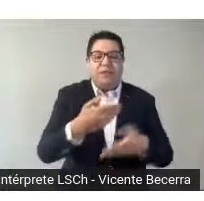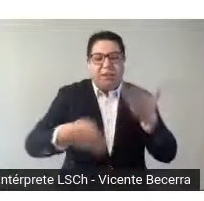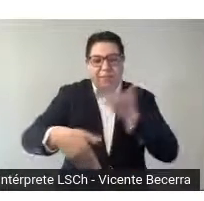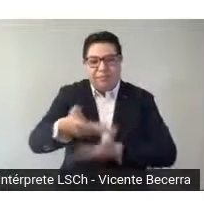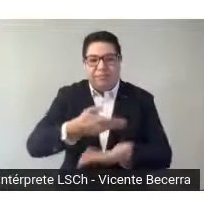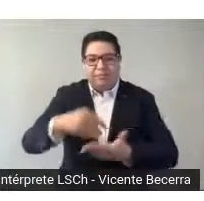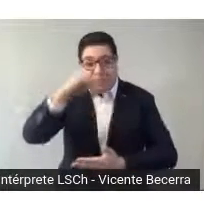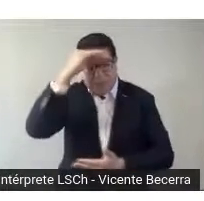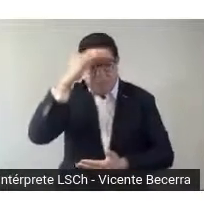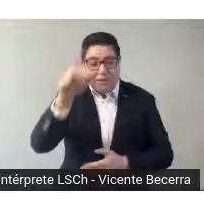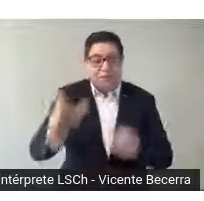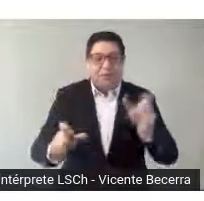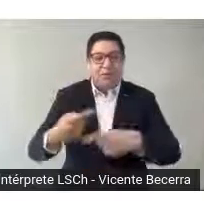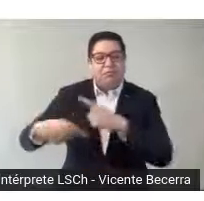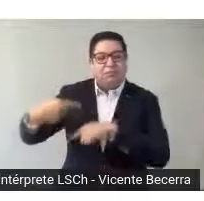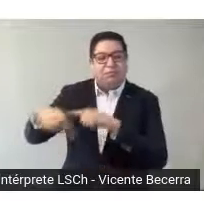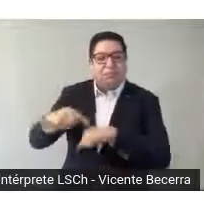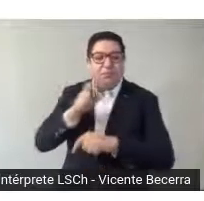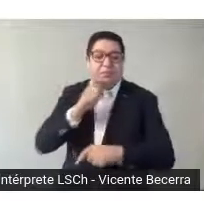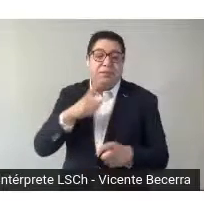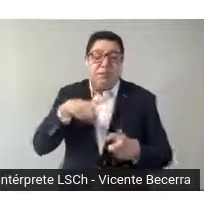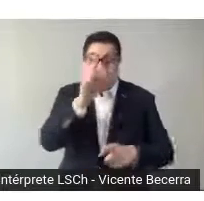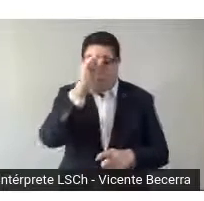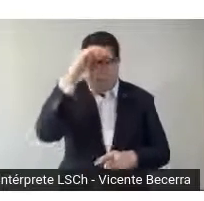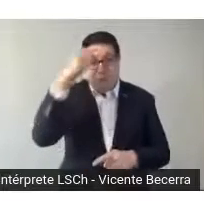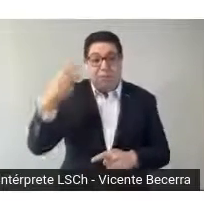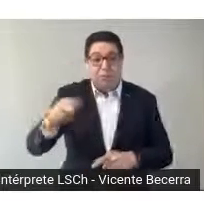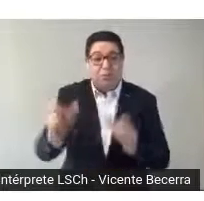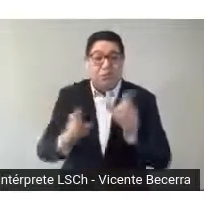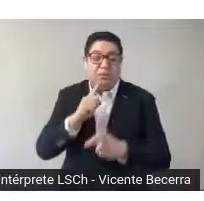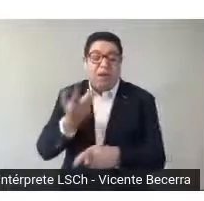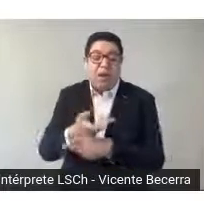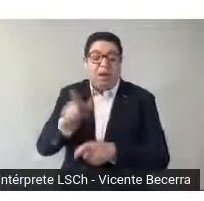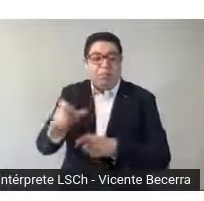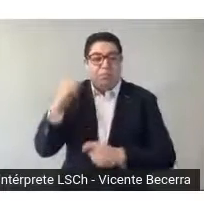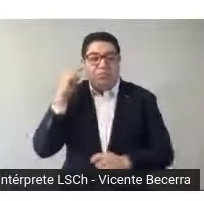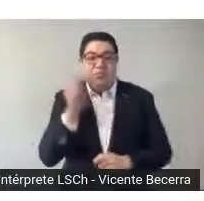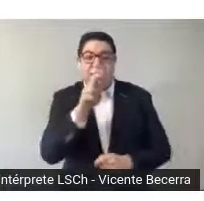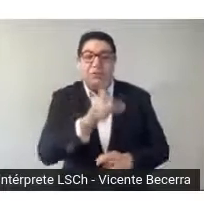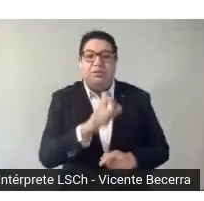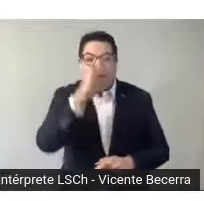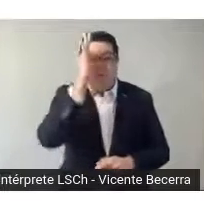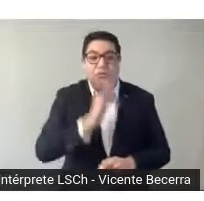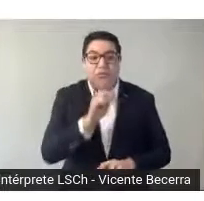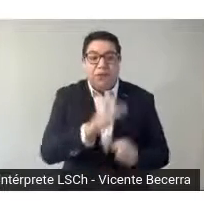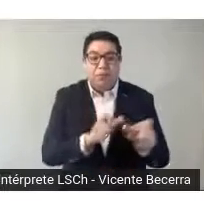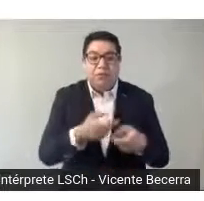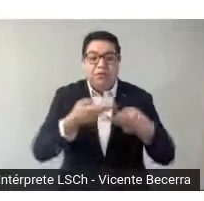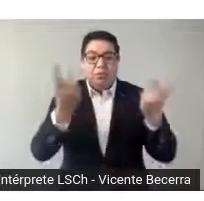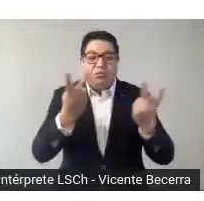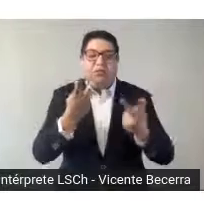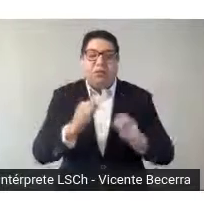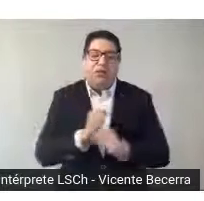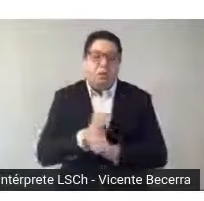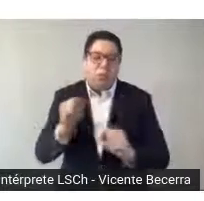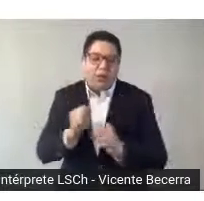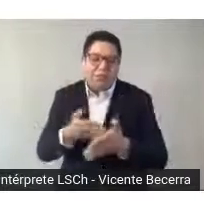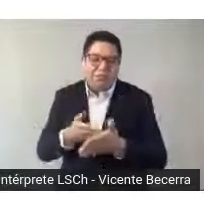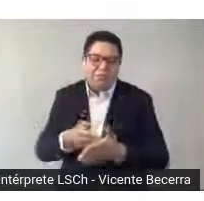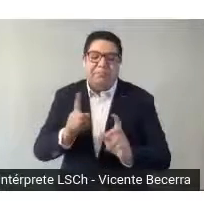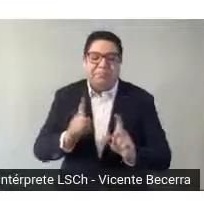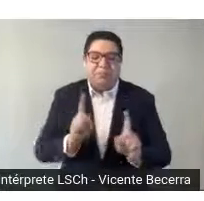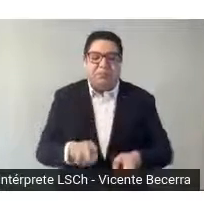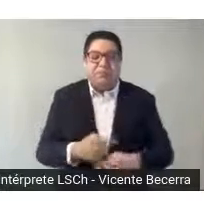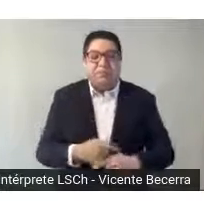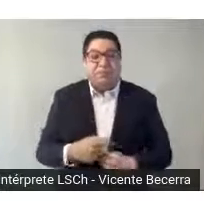que lo más importante es romper el paradigma de que los funcionarios públicos no pueden innovar. Pude aplicar desde el primer